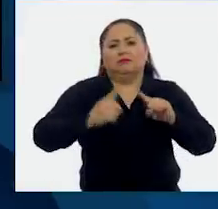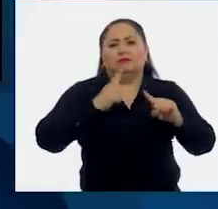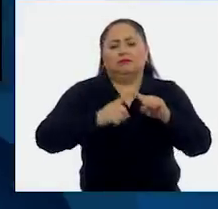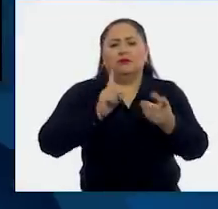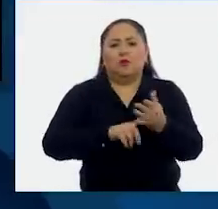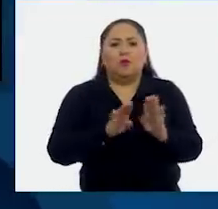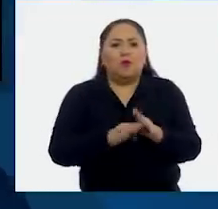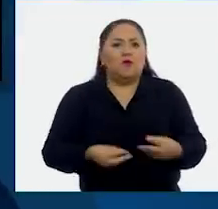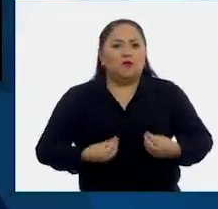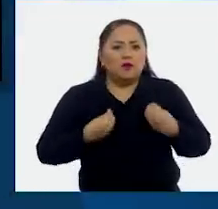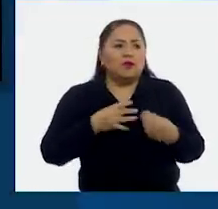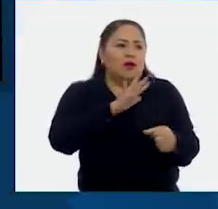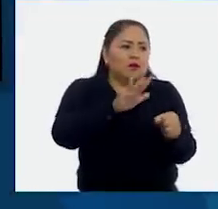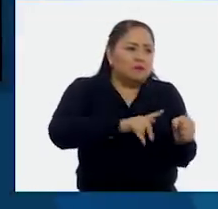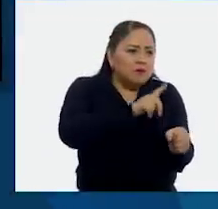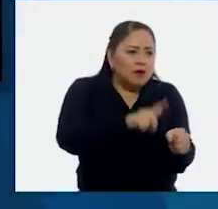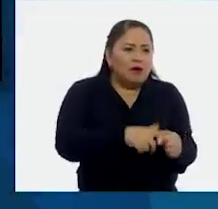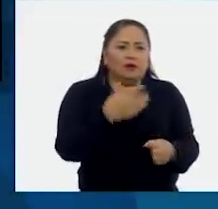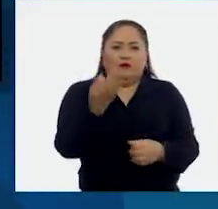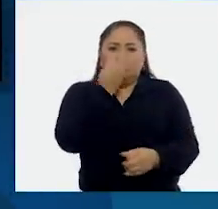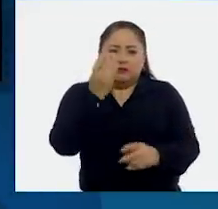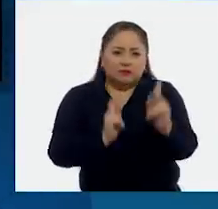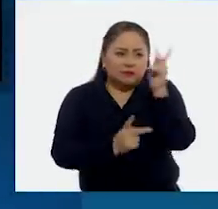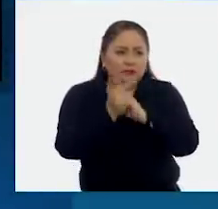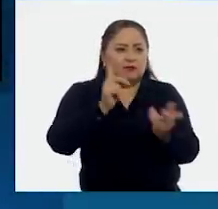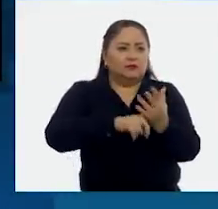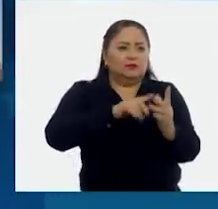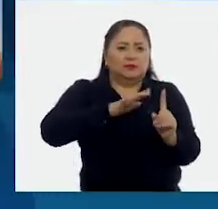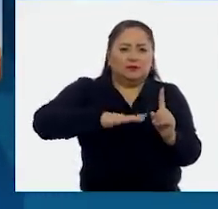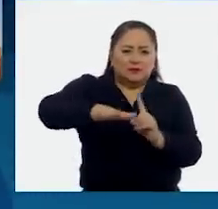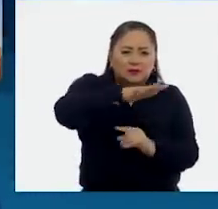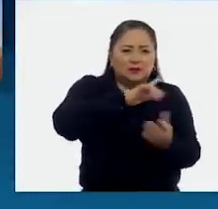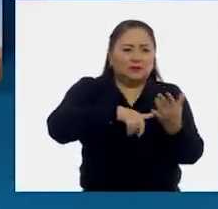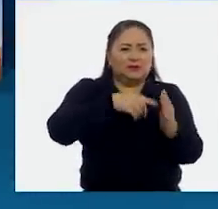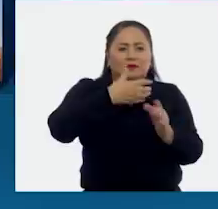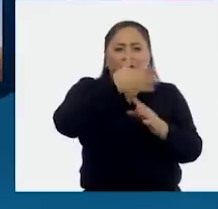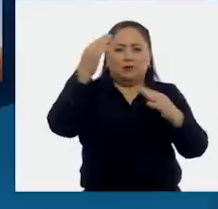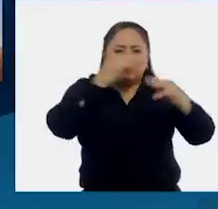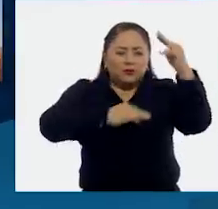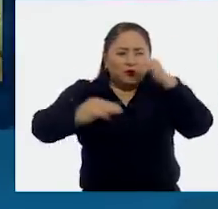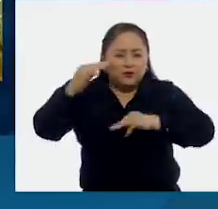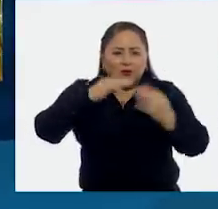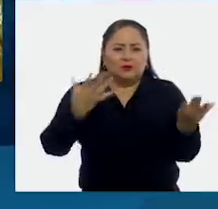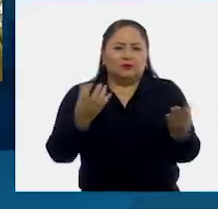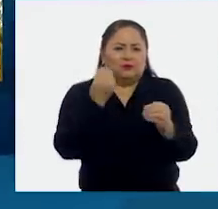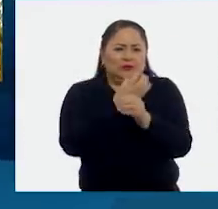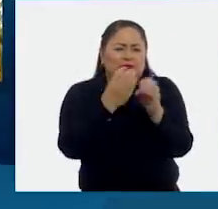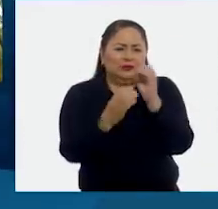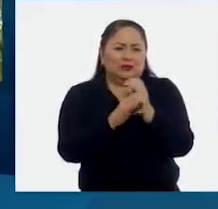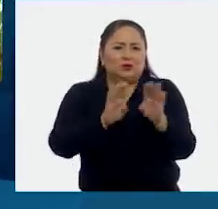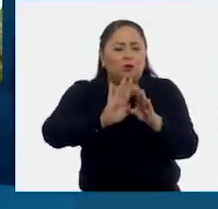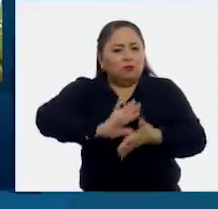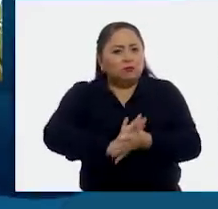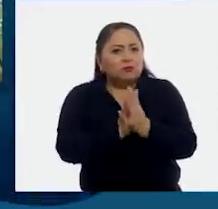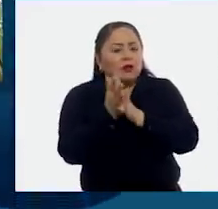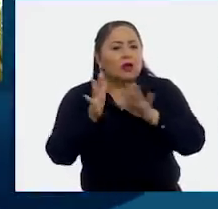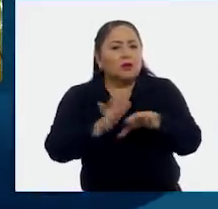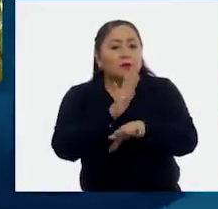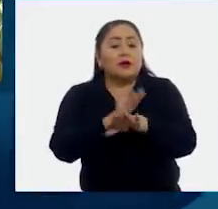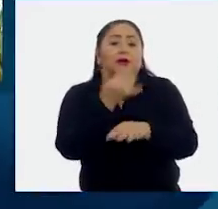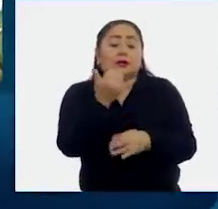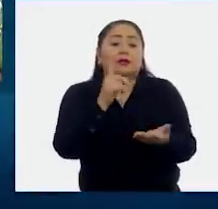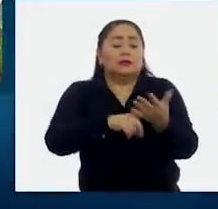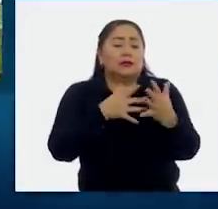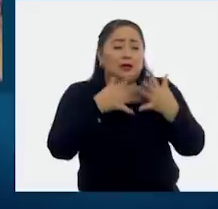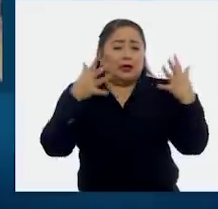de la vida, especies, genes, ecosistemas, paisajes, procesos ecológicos y evolutivos, y la gran